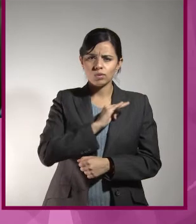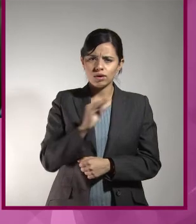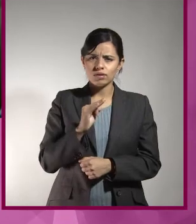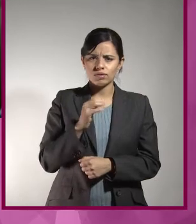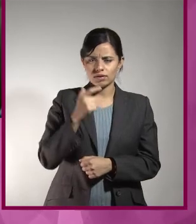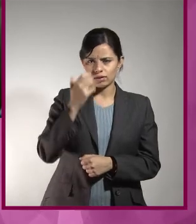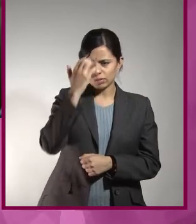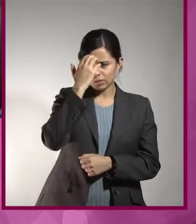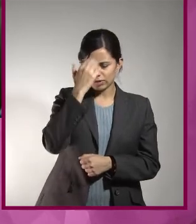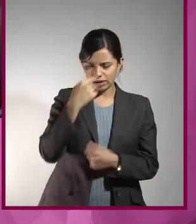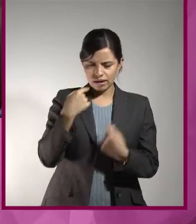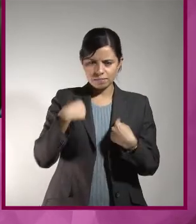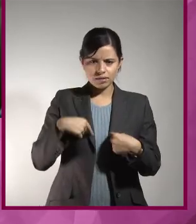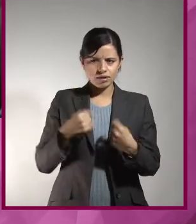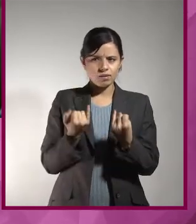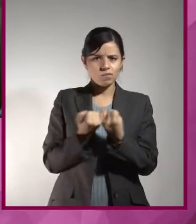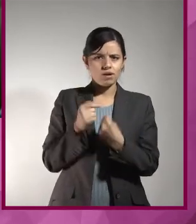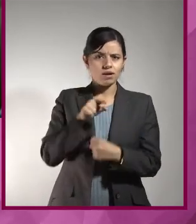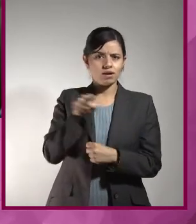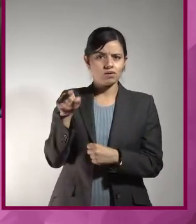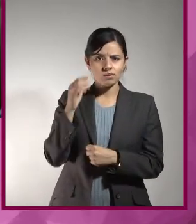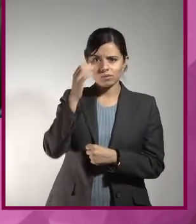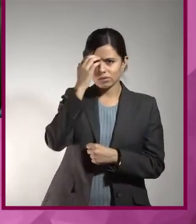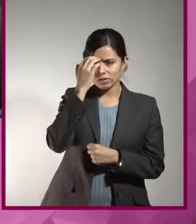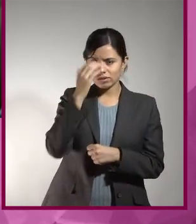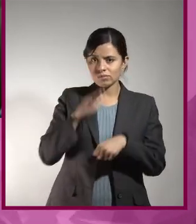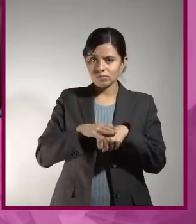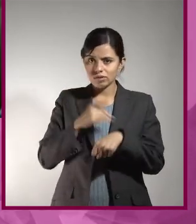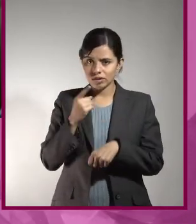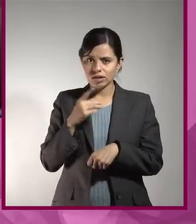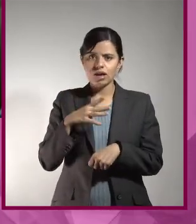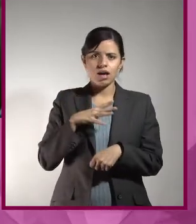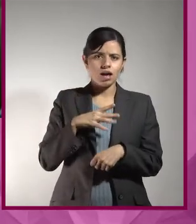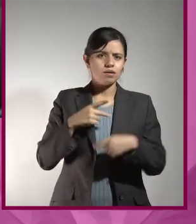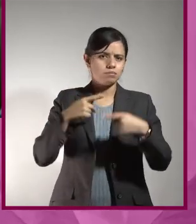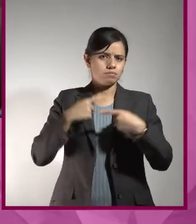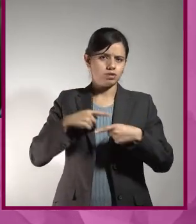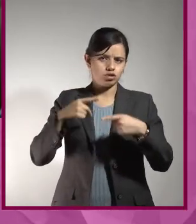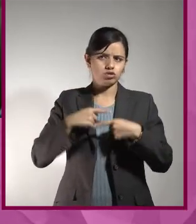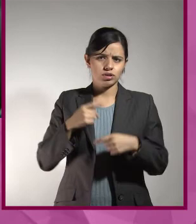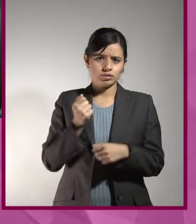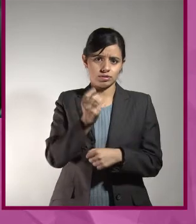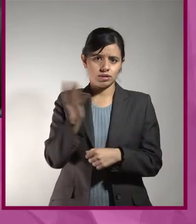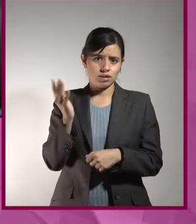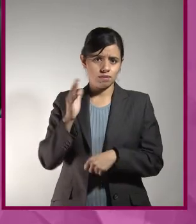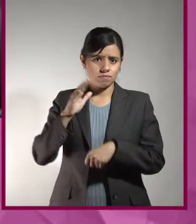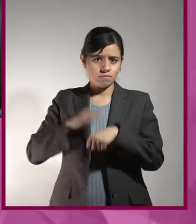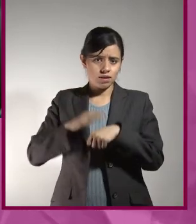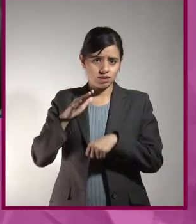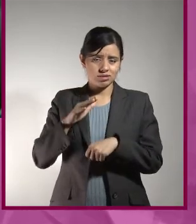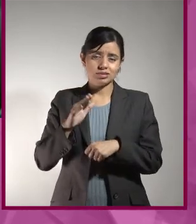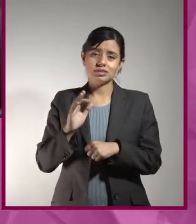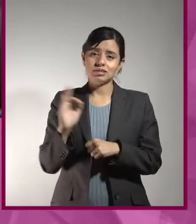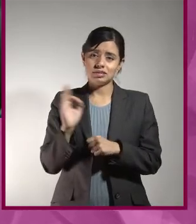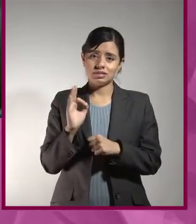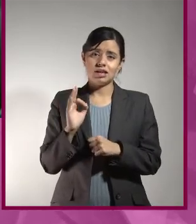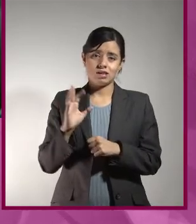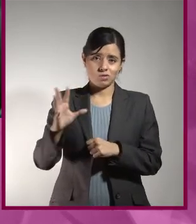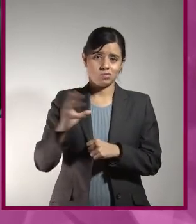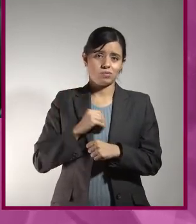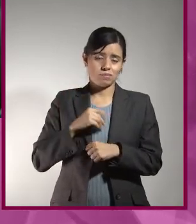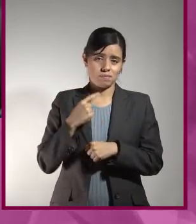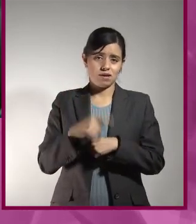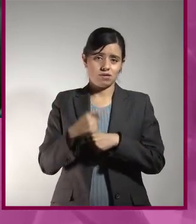ti y a los demás. Porque sabes que más hay personas en un lugar o un espacio, más hay riesgo de